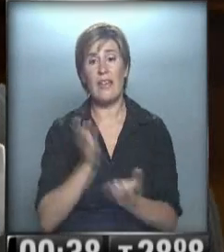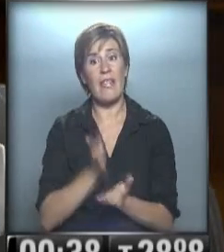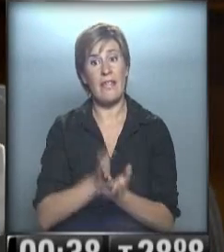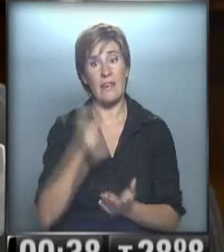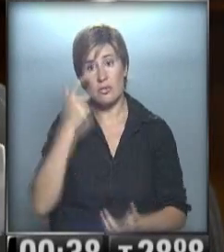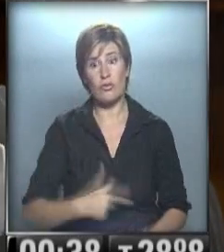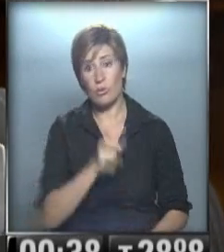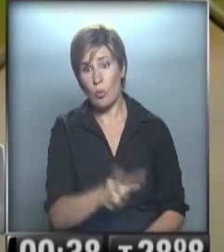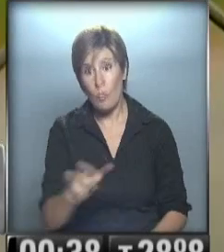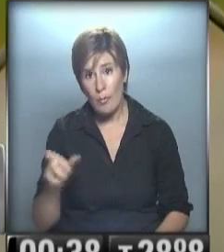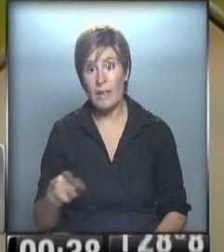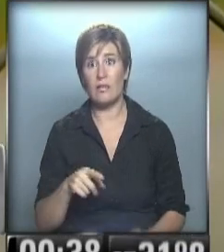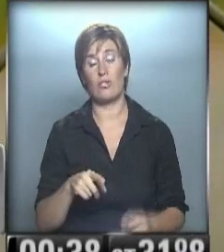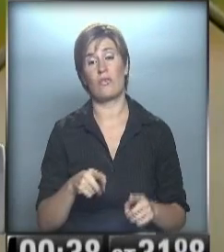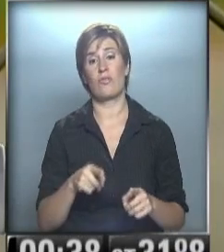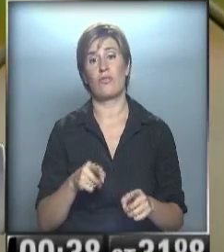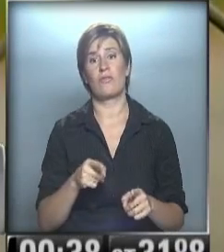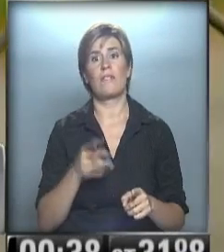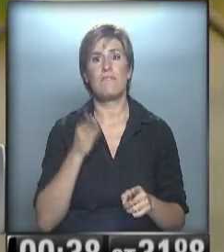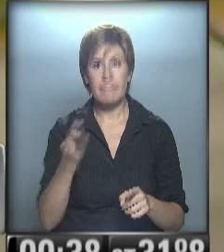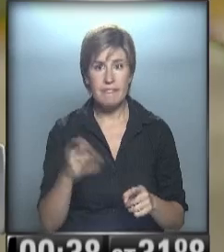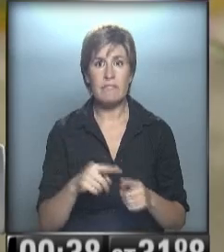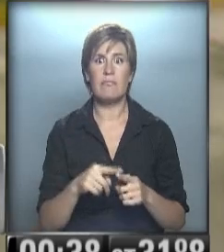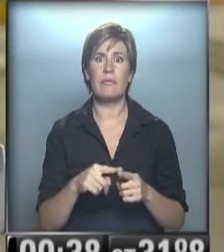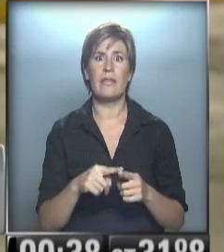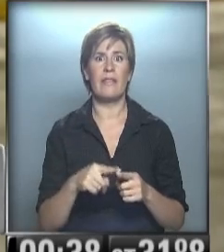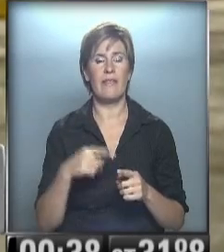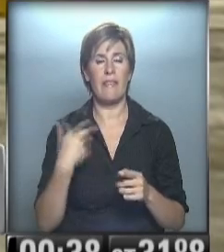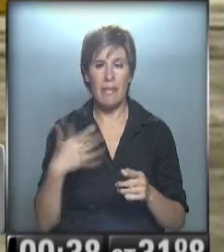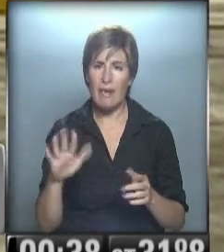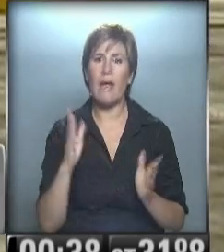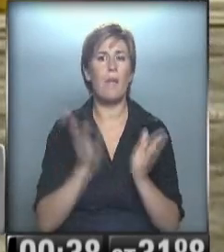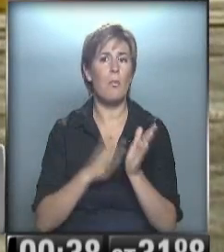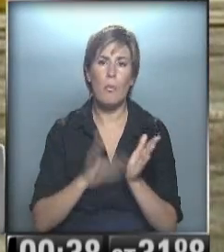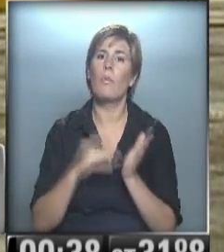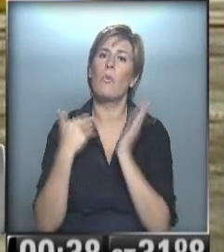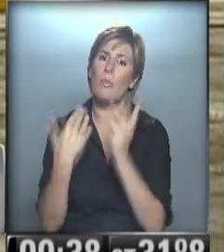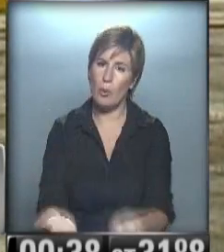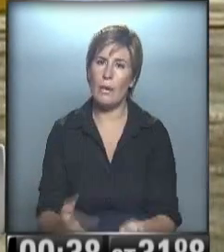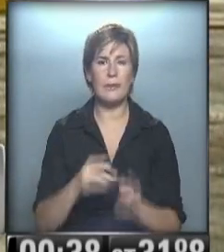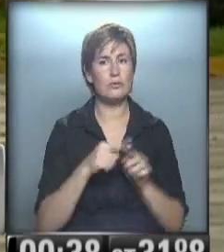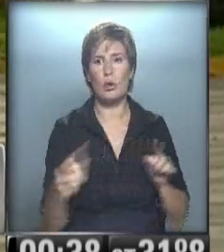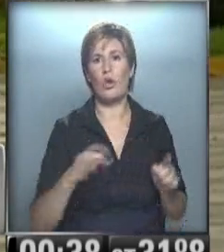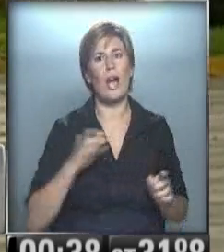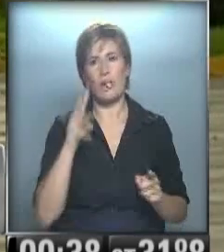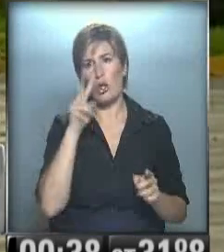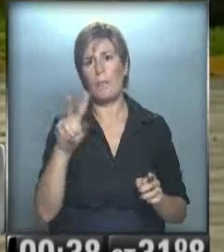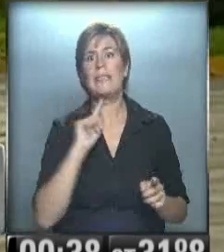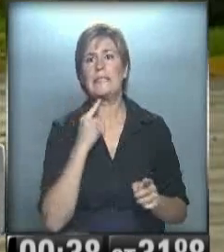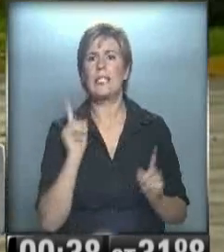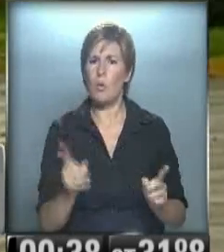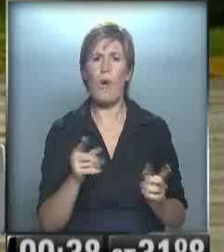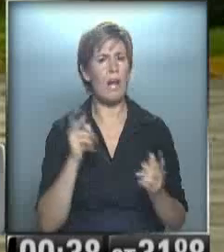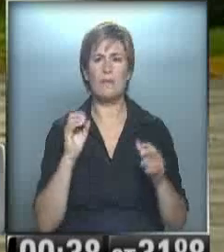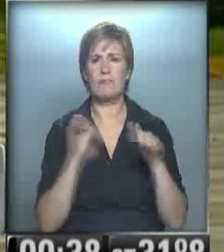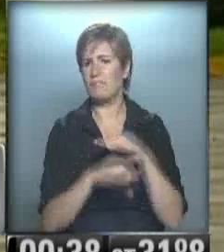las querellantes y, según Fresneda, se aportaron importantes medidas de prueba a lo largo de todo el año 2013, pero no se verifican avances. Dijo